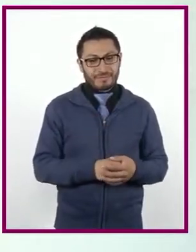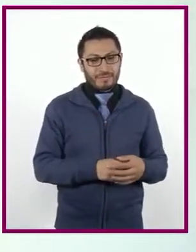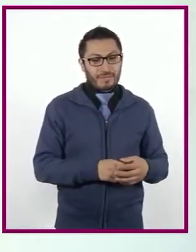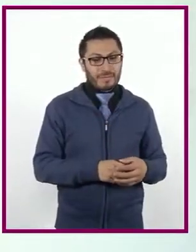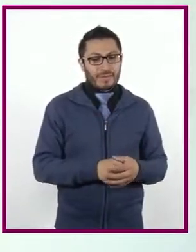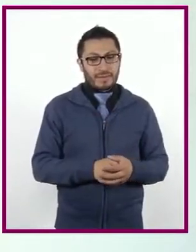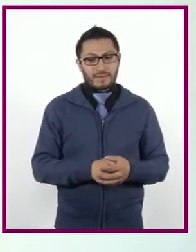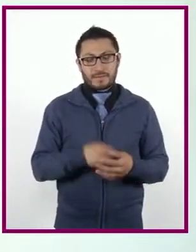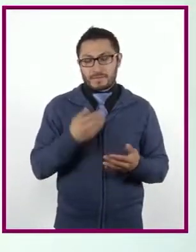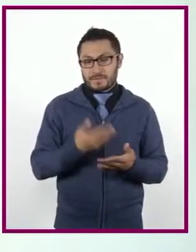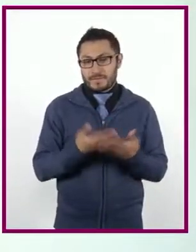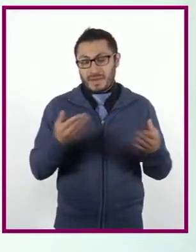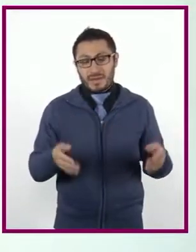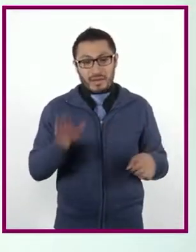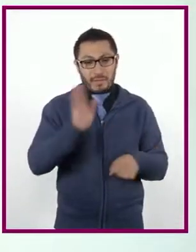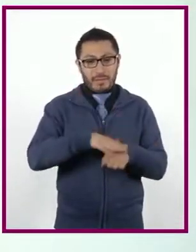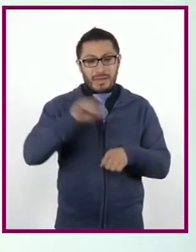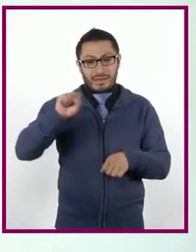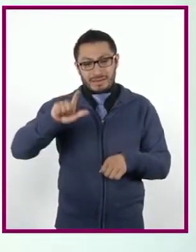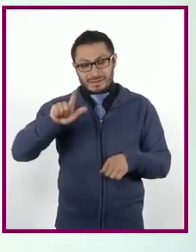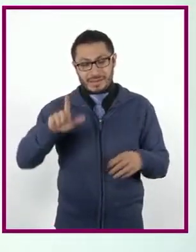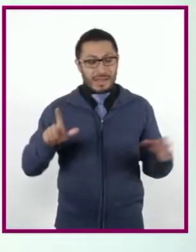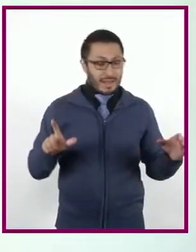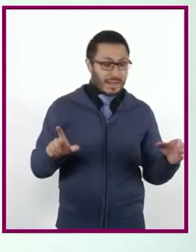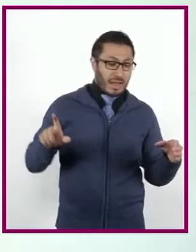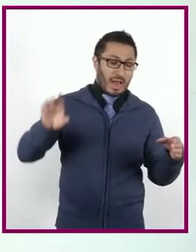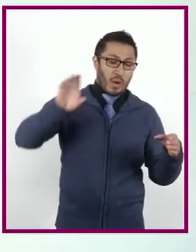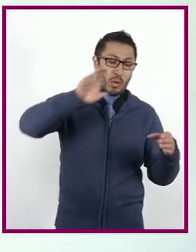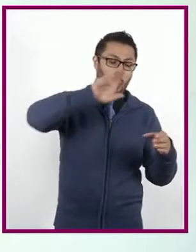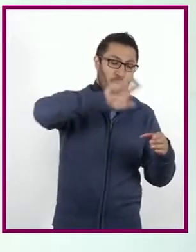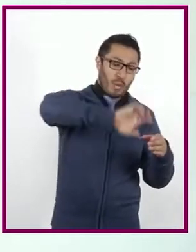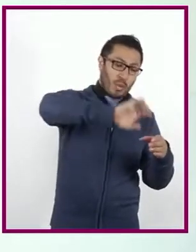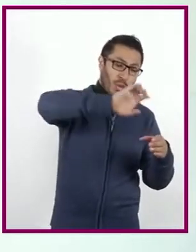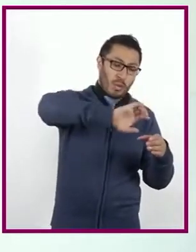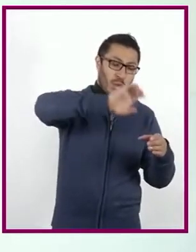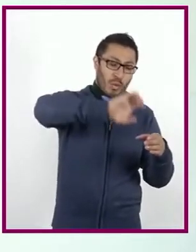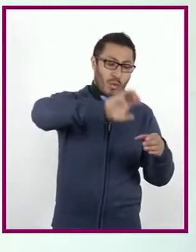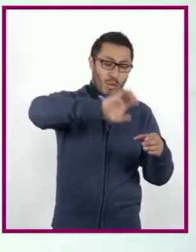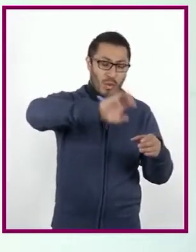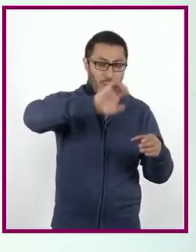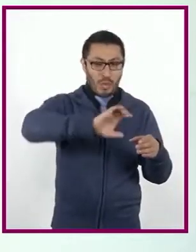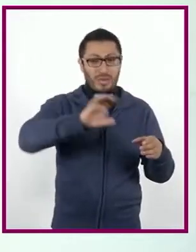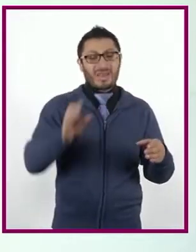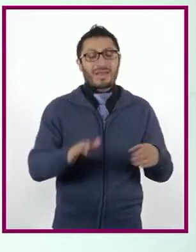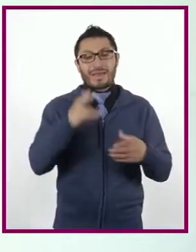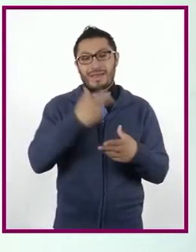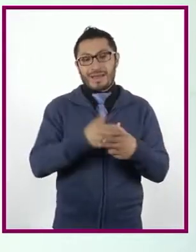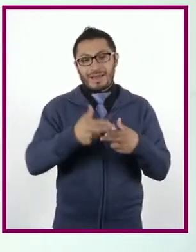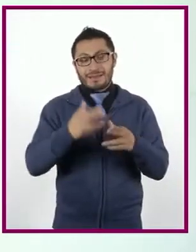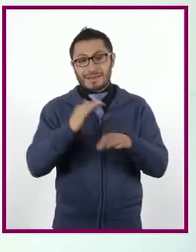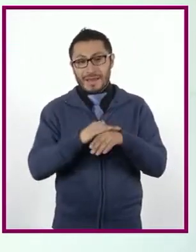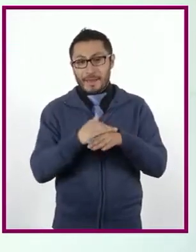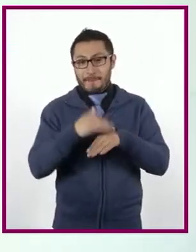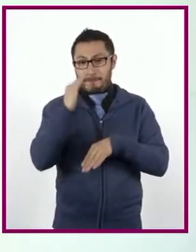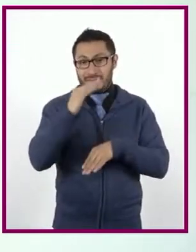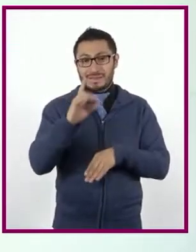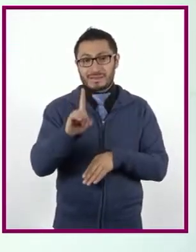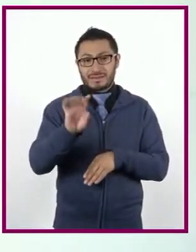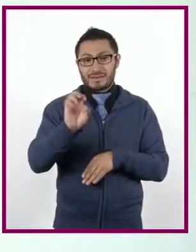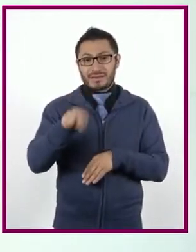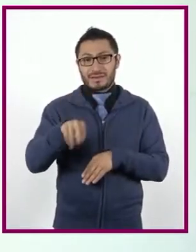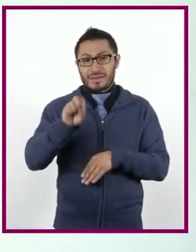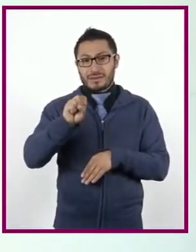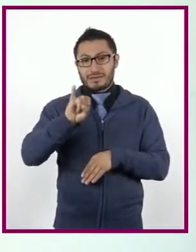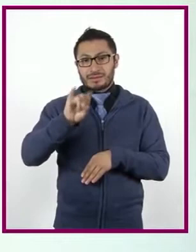Y vamos adicionando hasta que logremos aumentar la densidad del agua y que el huevo logre